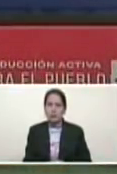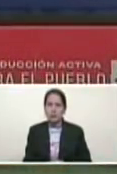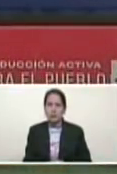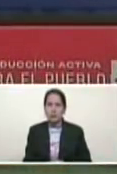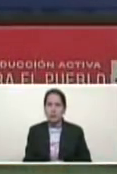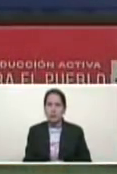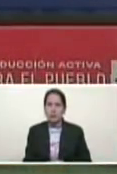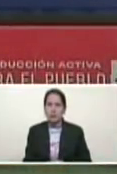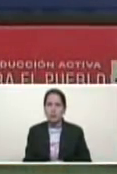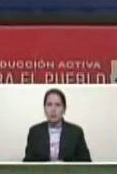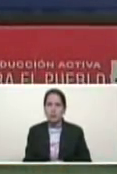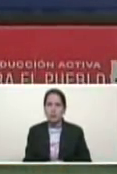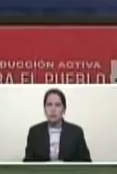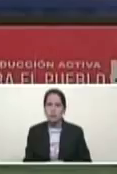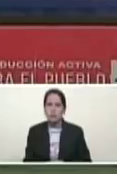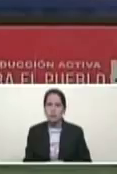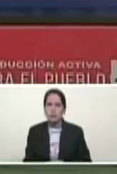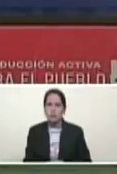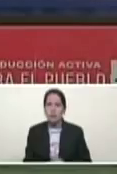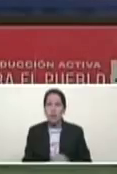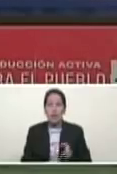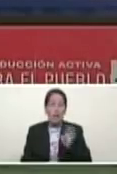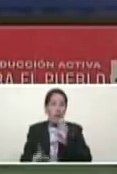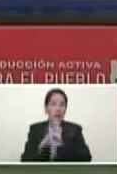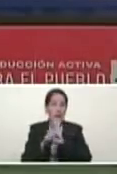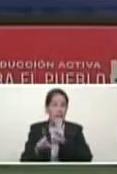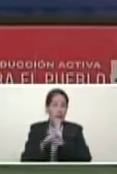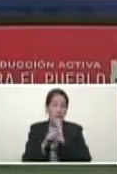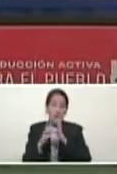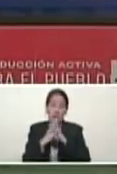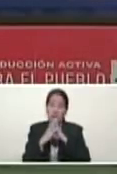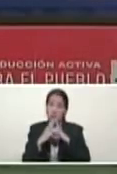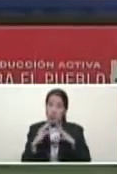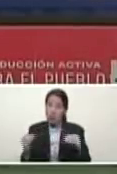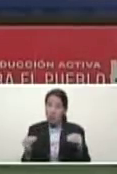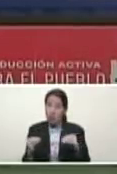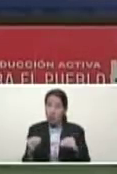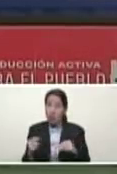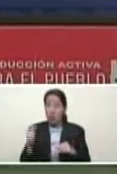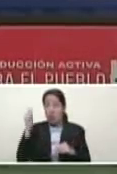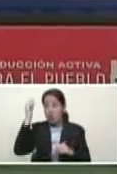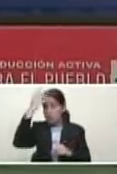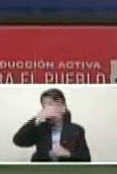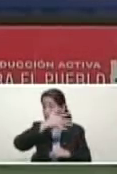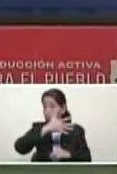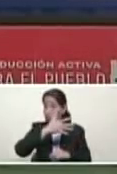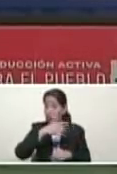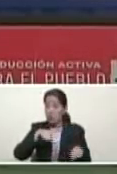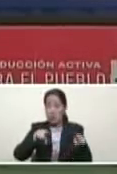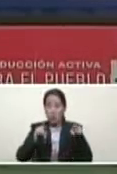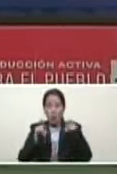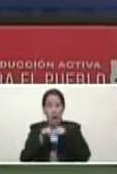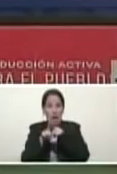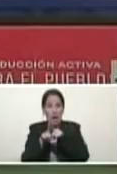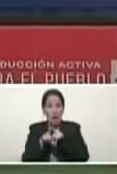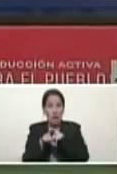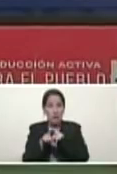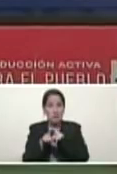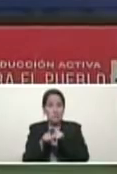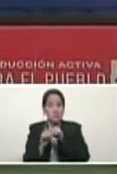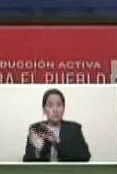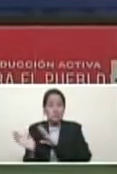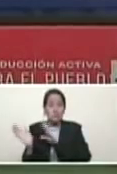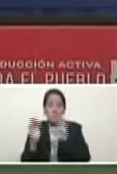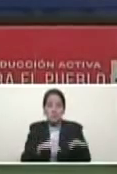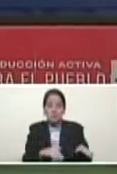el numerito y la legitimidad de todos, incluyendo Donald Trump, quienes apoyan